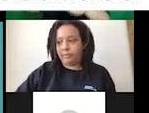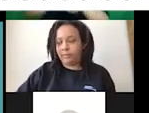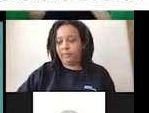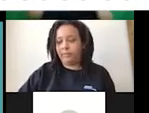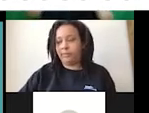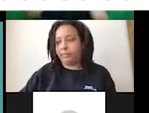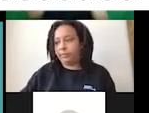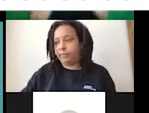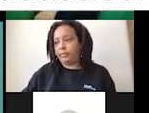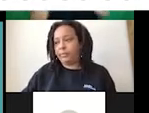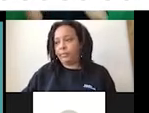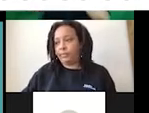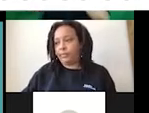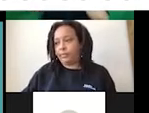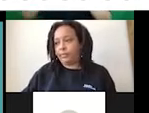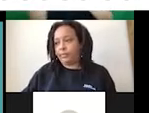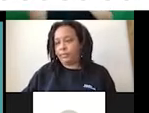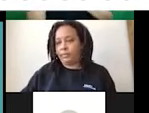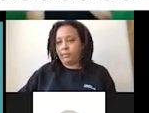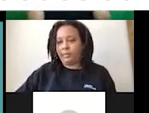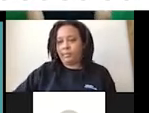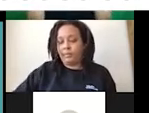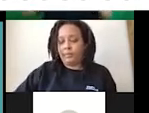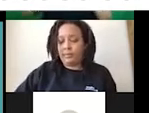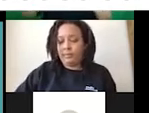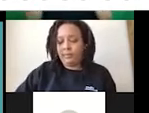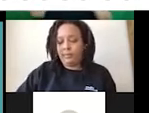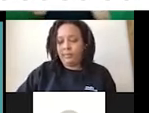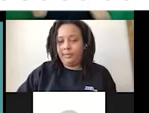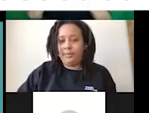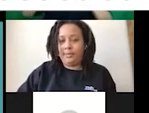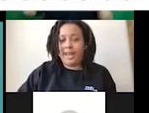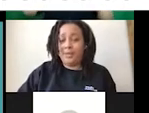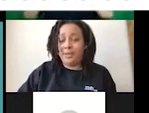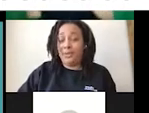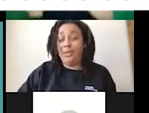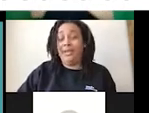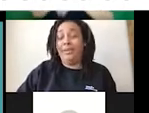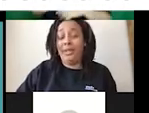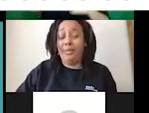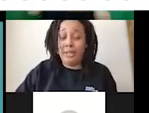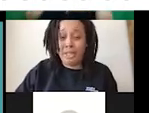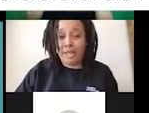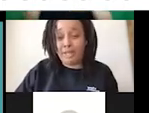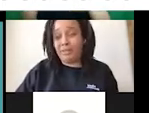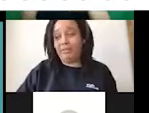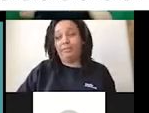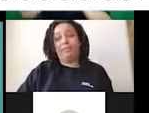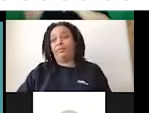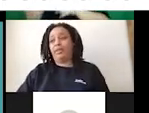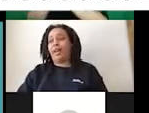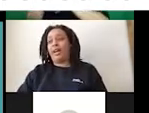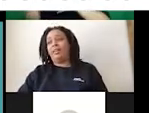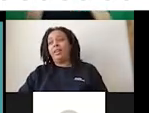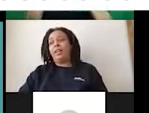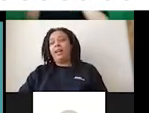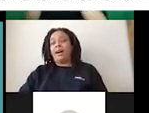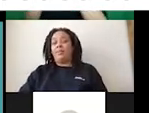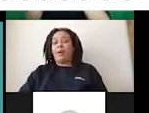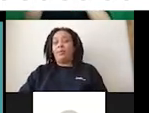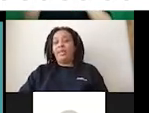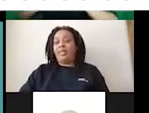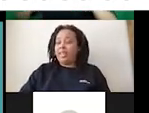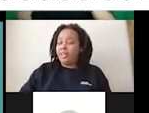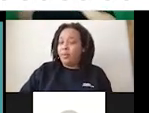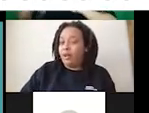que necesitan entonces creo que es importante corregir eso y conectar esas esas divisiones